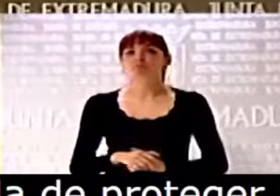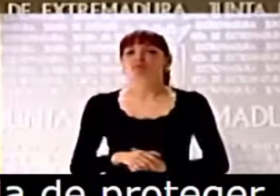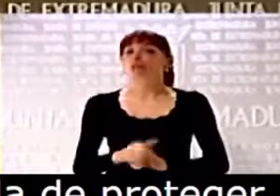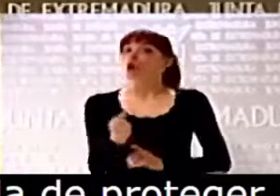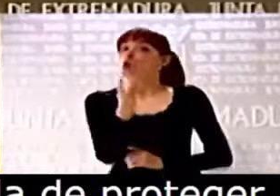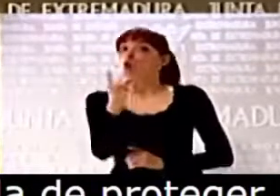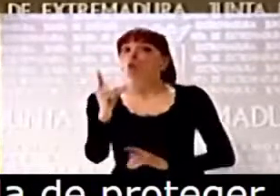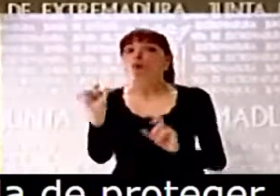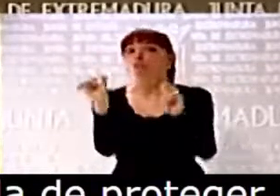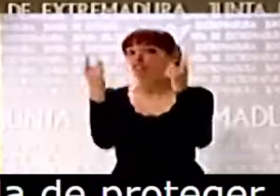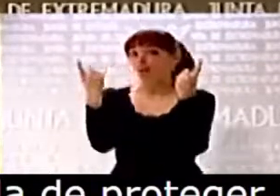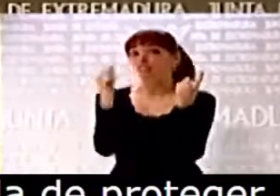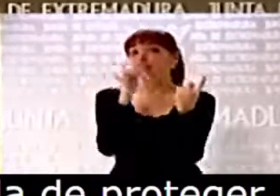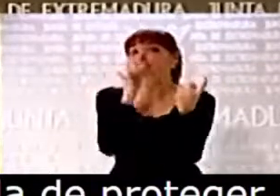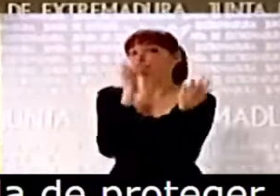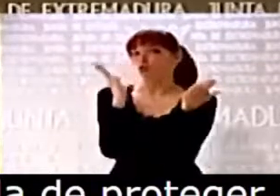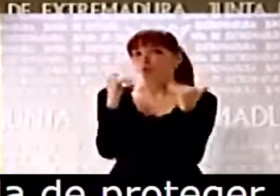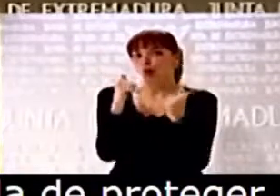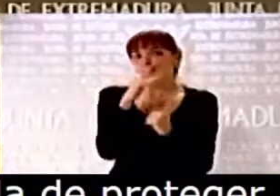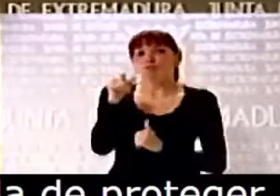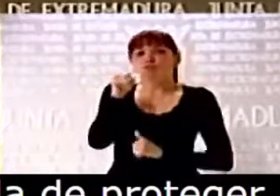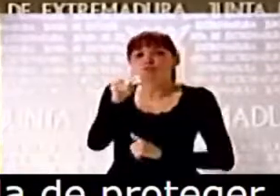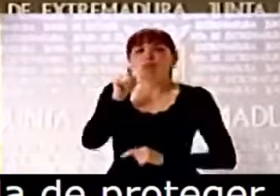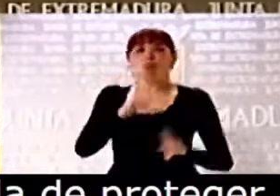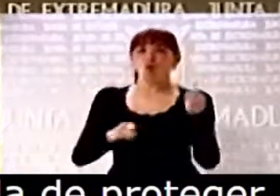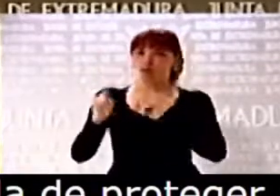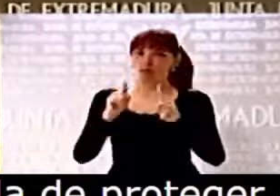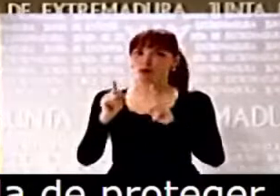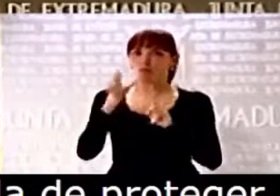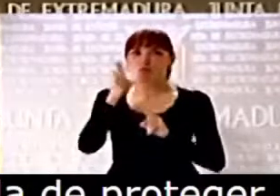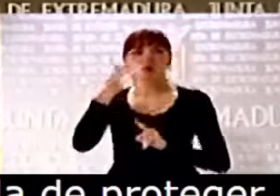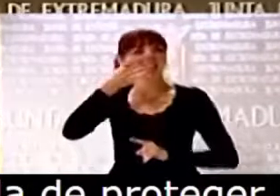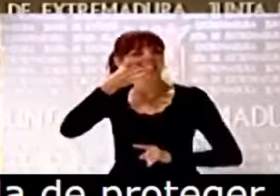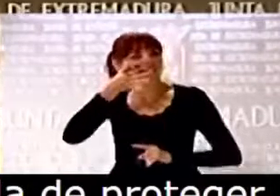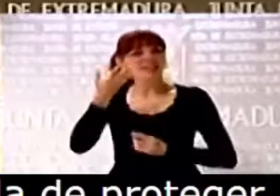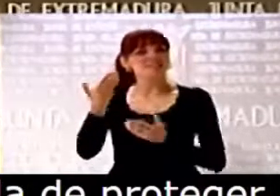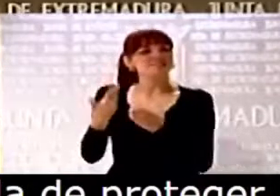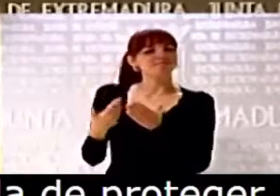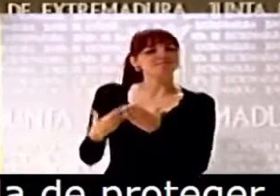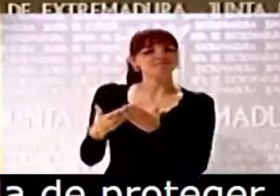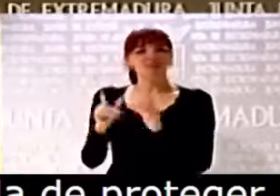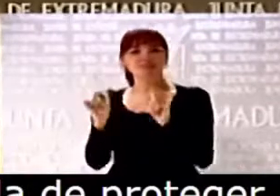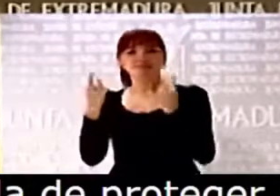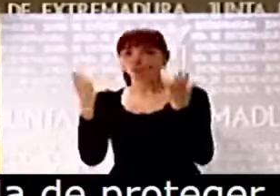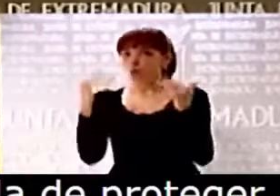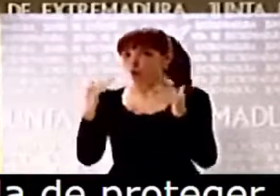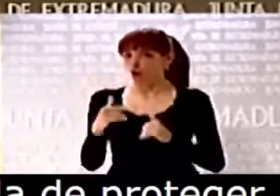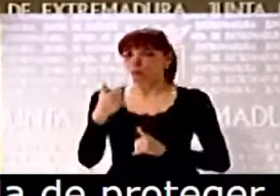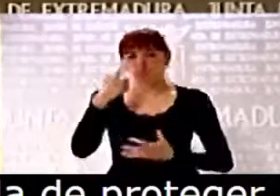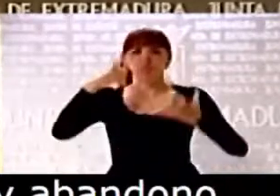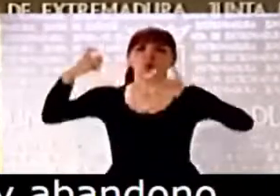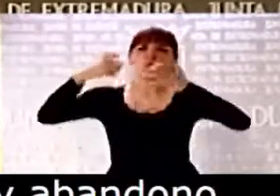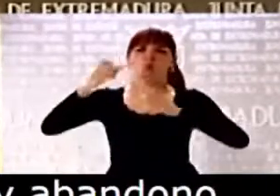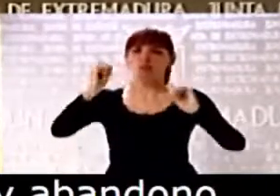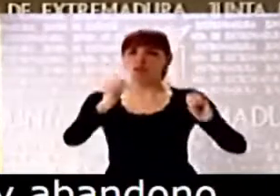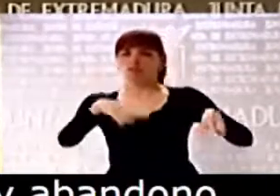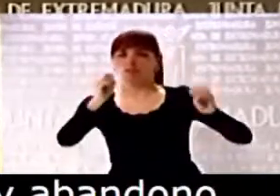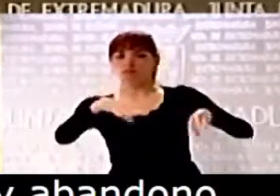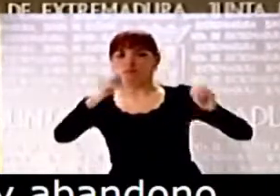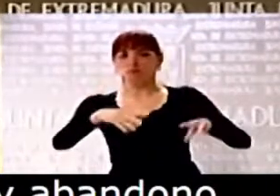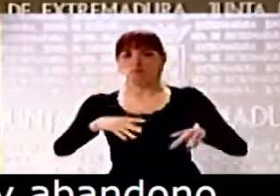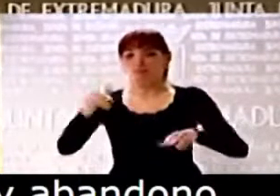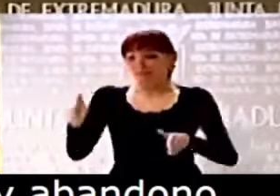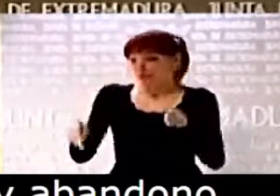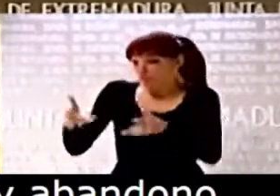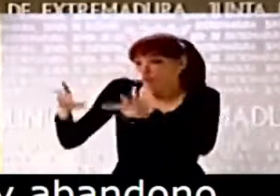porque de momento uno de los problemas que tenemos es que no tenemos los datos, pero de abandono de animales en nuestro país, que yo creo que una democracia no se puede